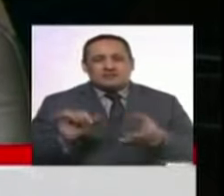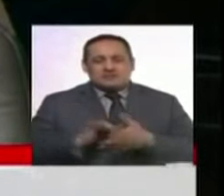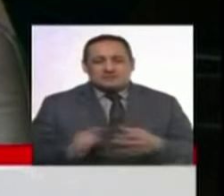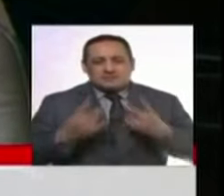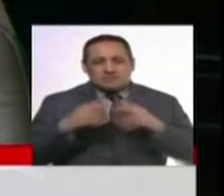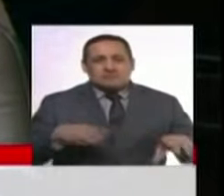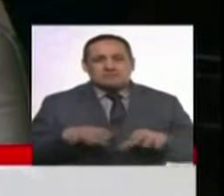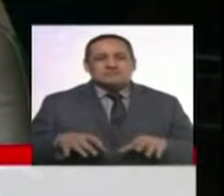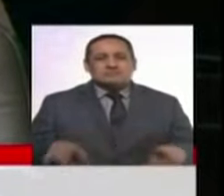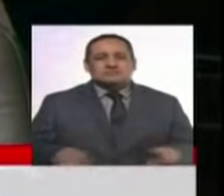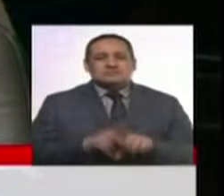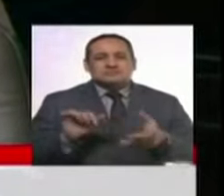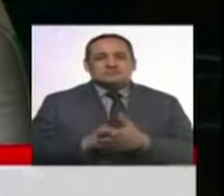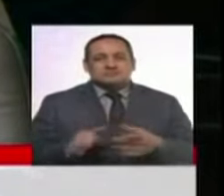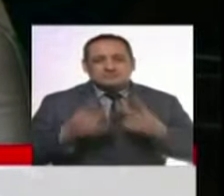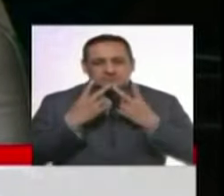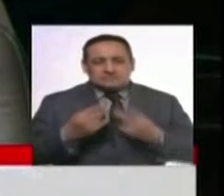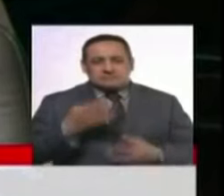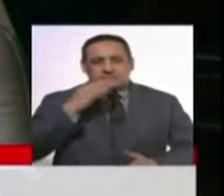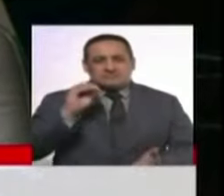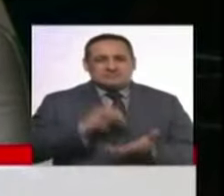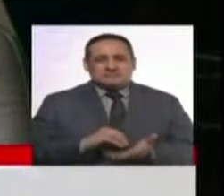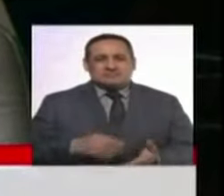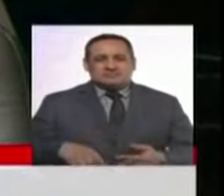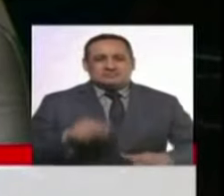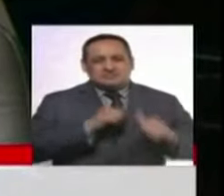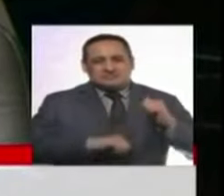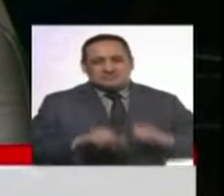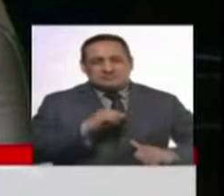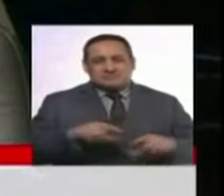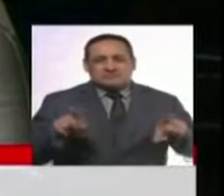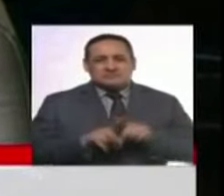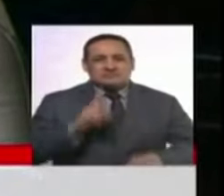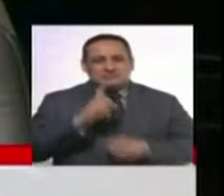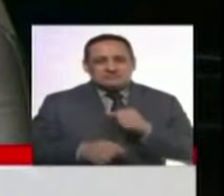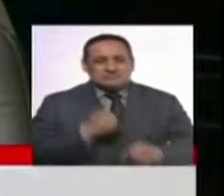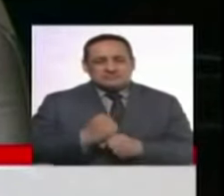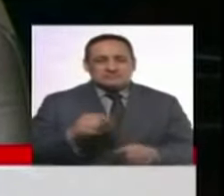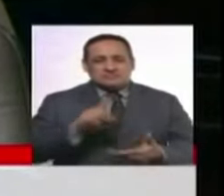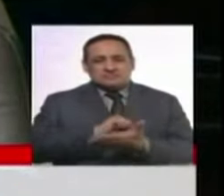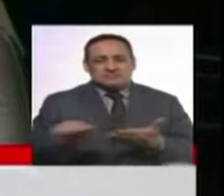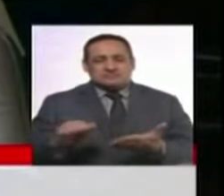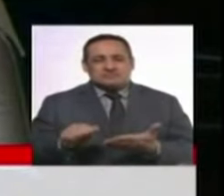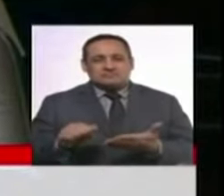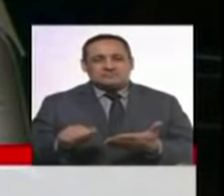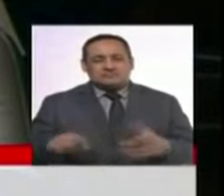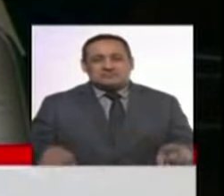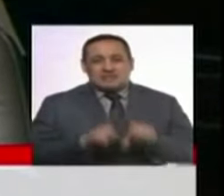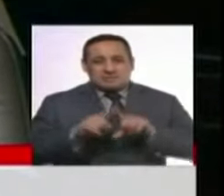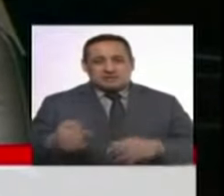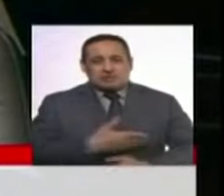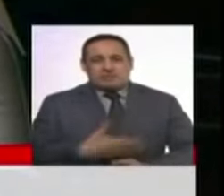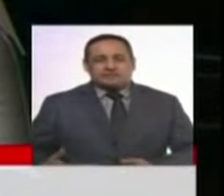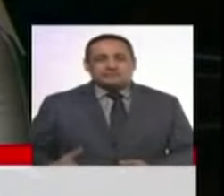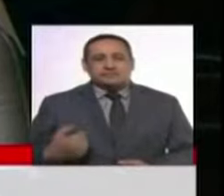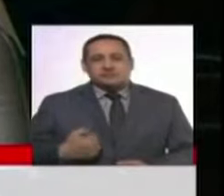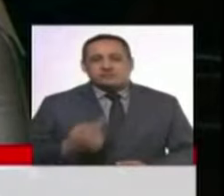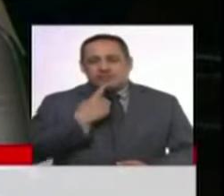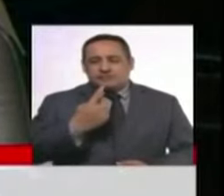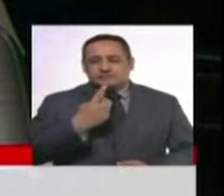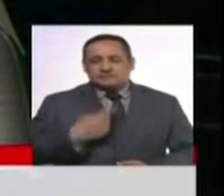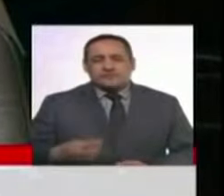estamos haciendo Y el que más ha salido golpeado en este año y mes En este gobierno ha sido